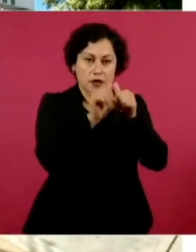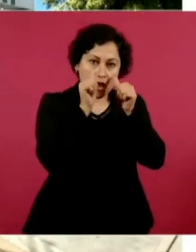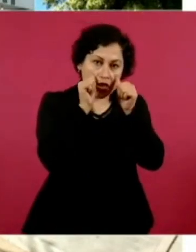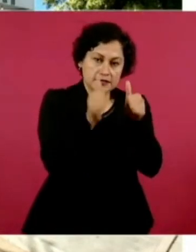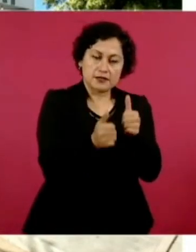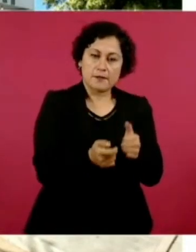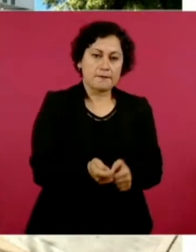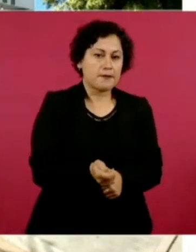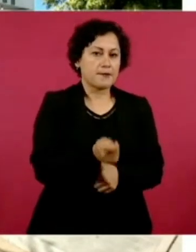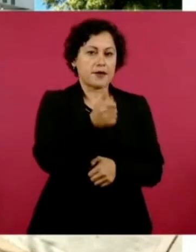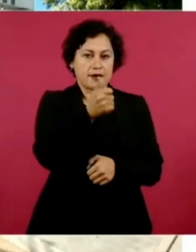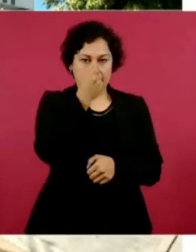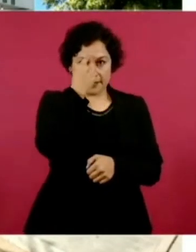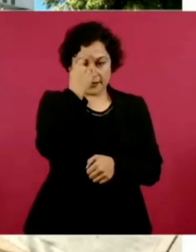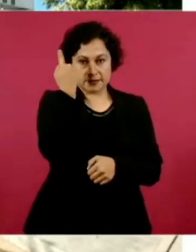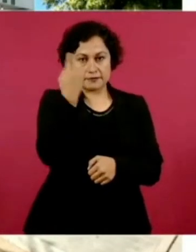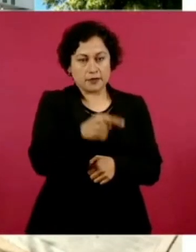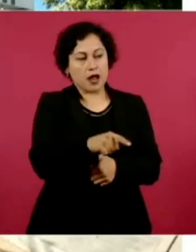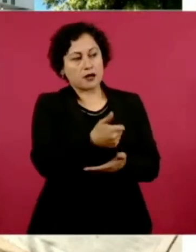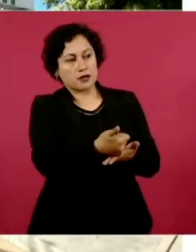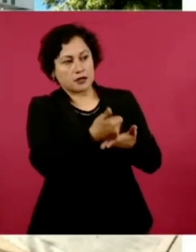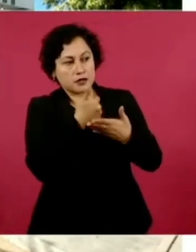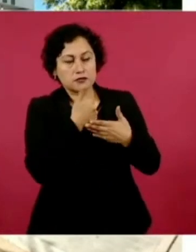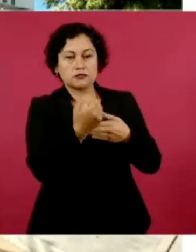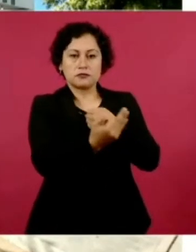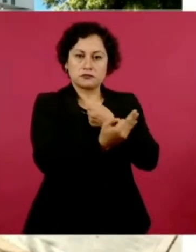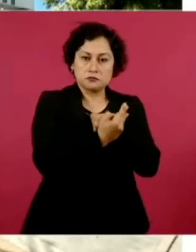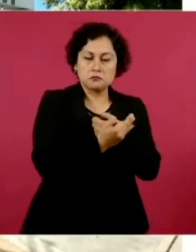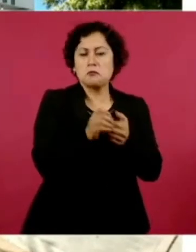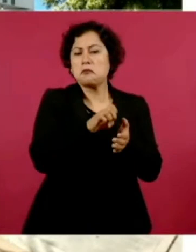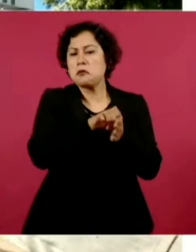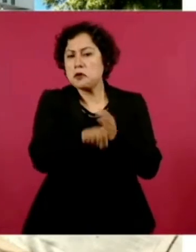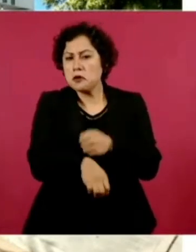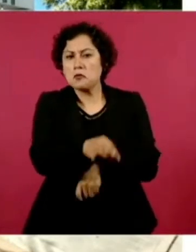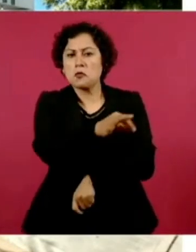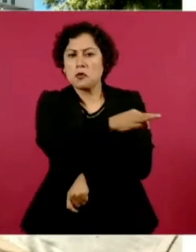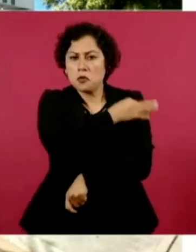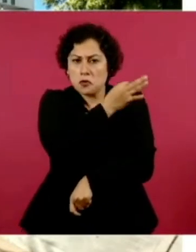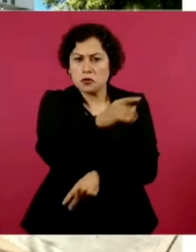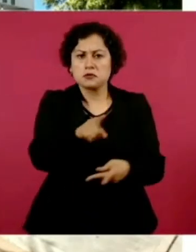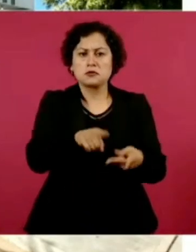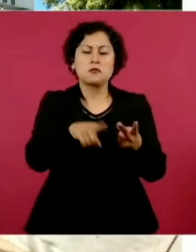una persona buscando servicios de salud, vacunación, también mujeres embarazadas en el